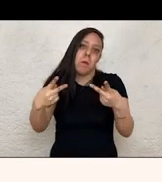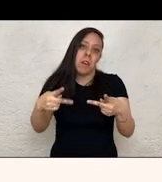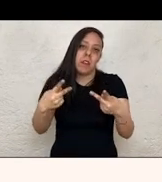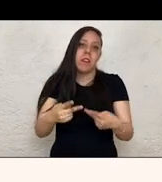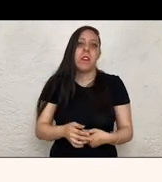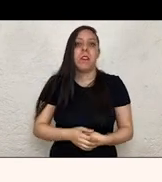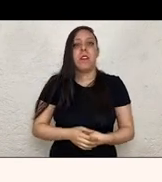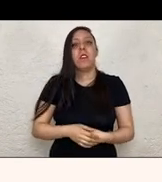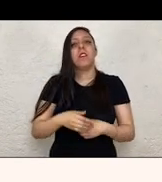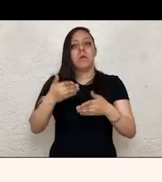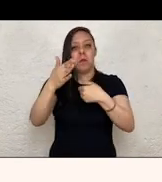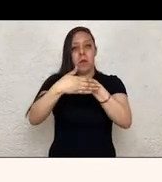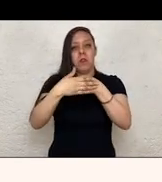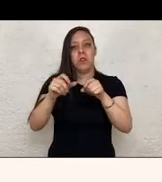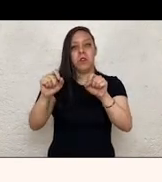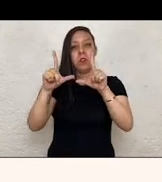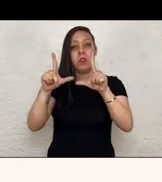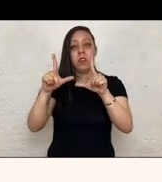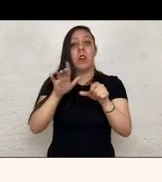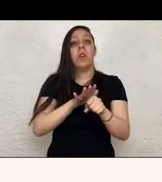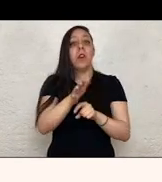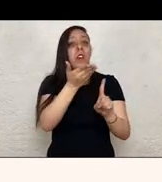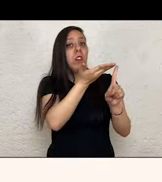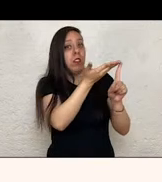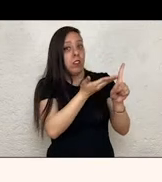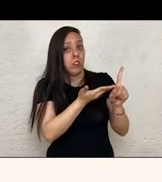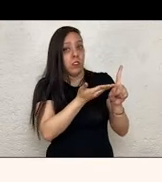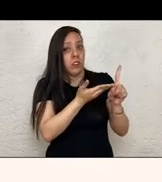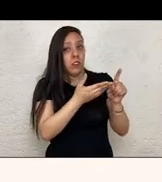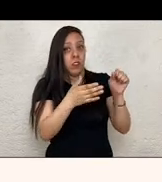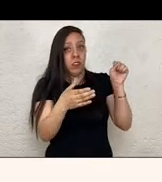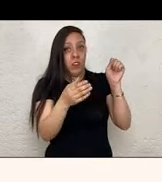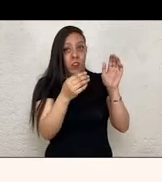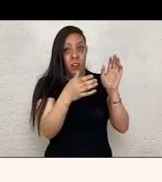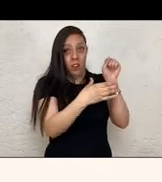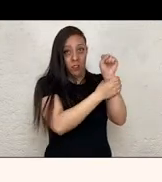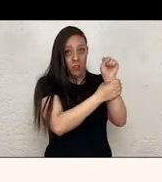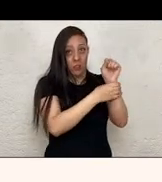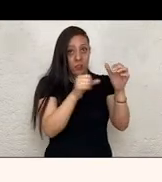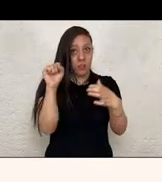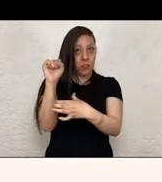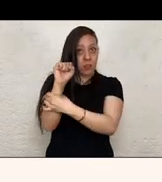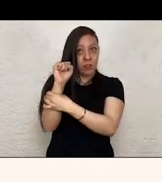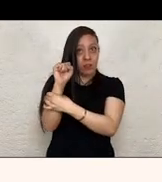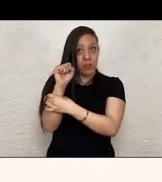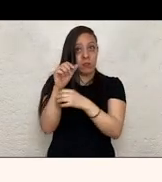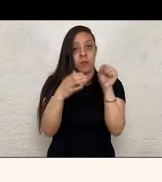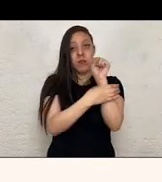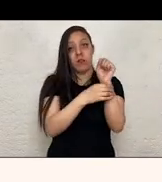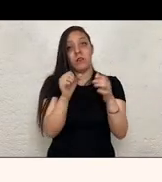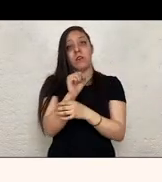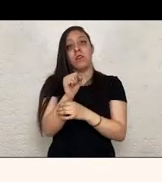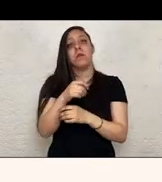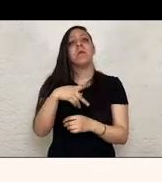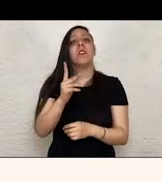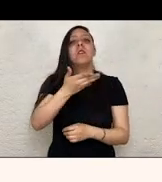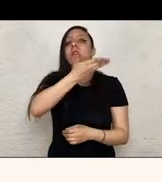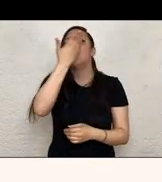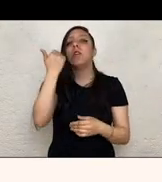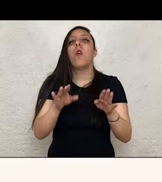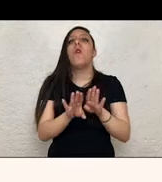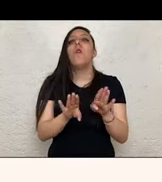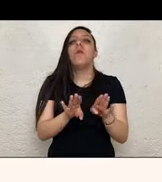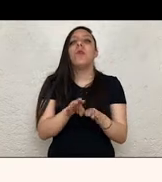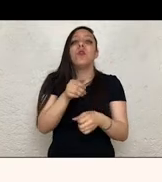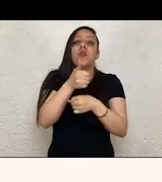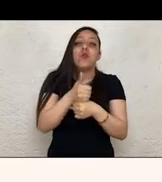Entonces se hizo ella una esclava, una cautiva, una presa. y no sabemos nada de los